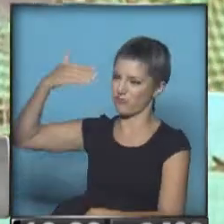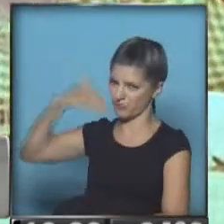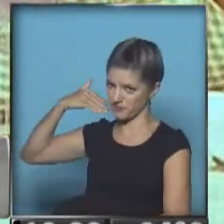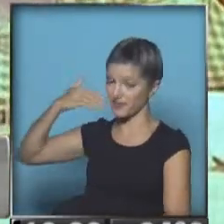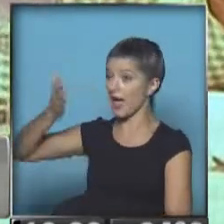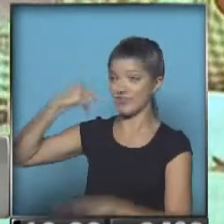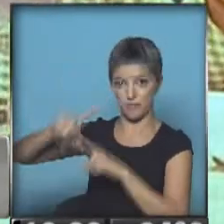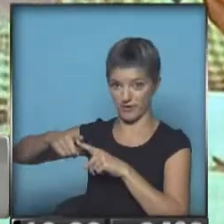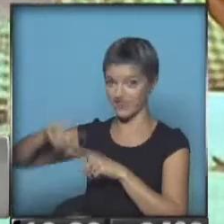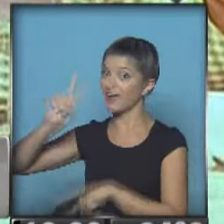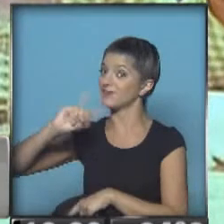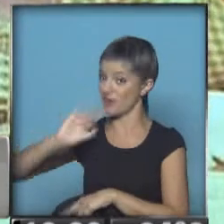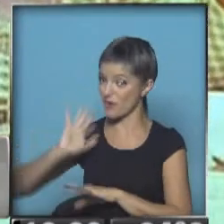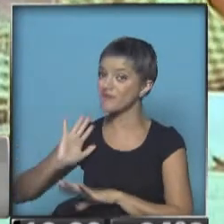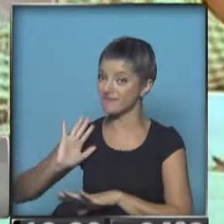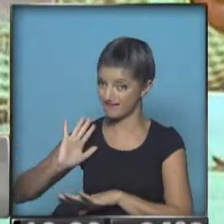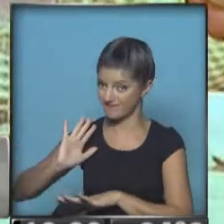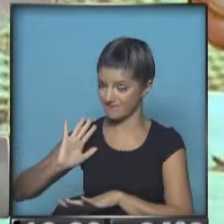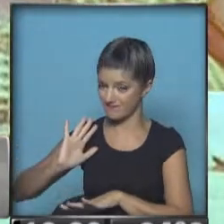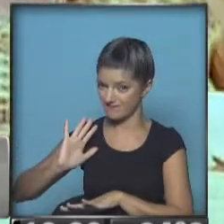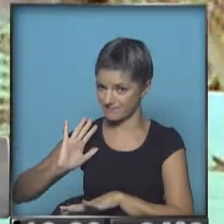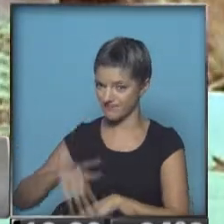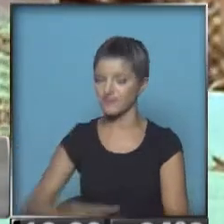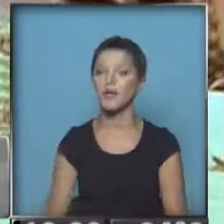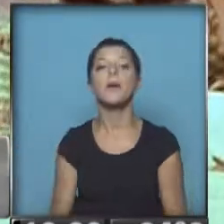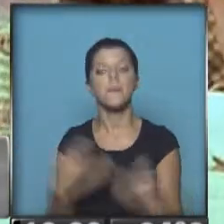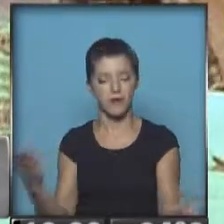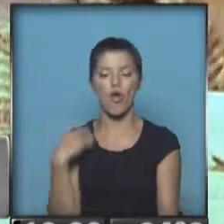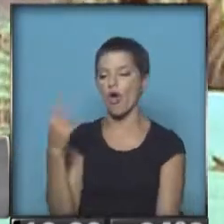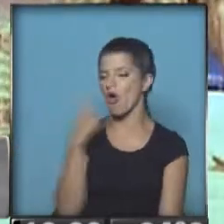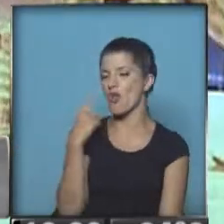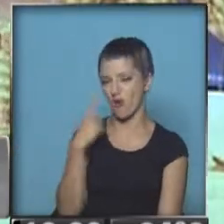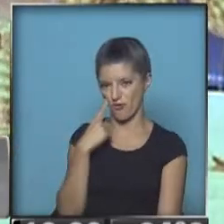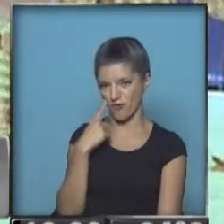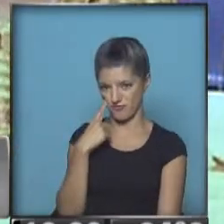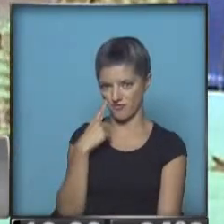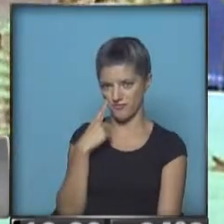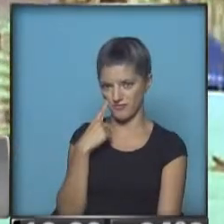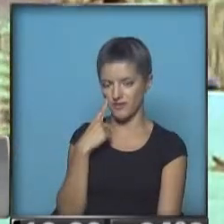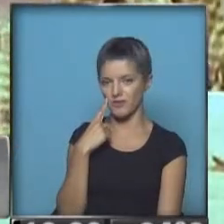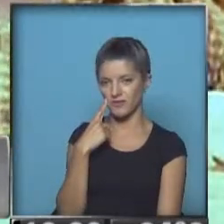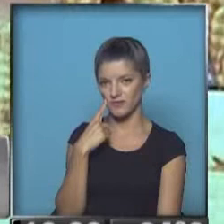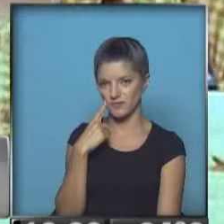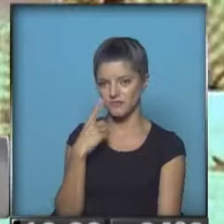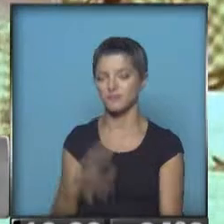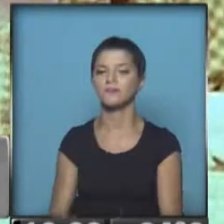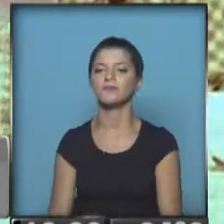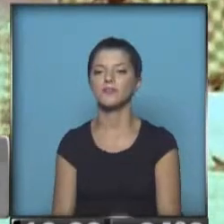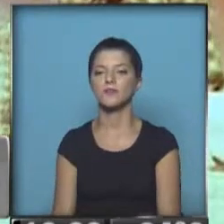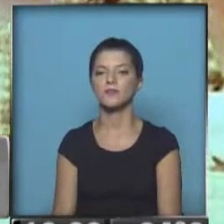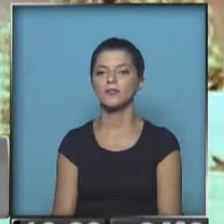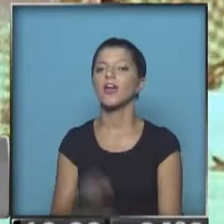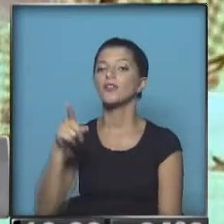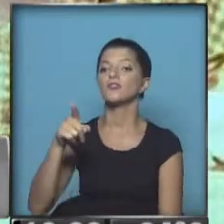dedicaban a la política, tal vez, hace tiempo. Pero los conozco porque se desarrollaban en el